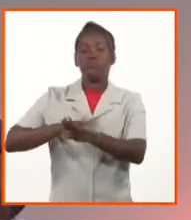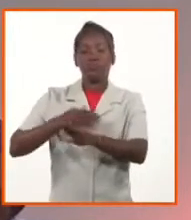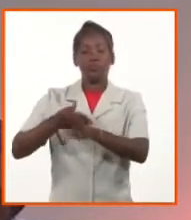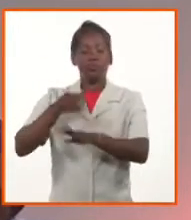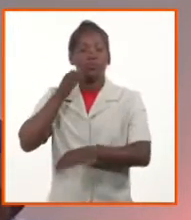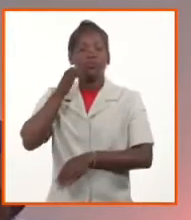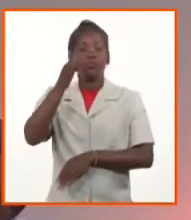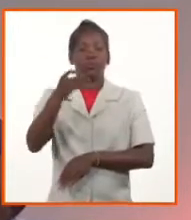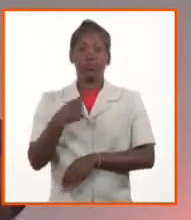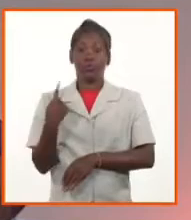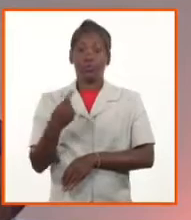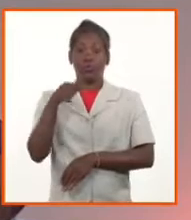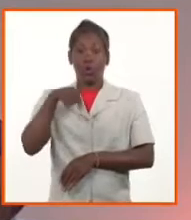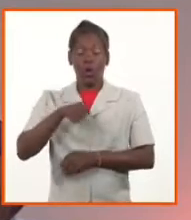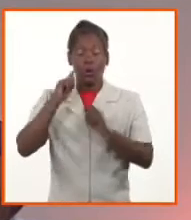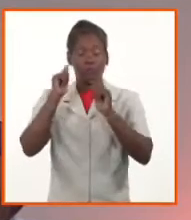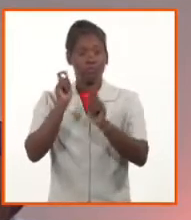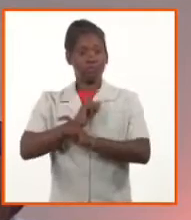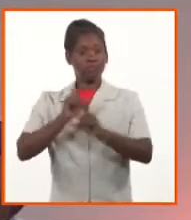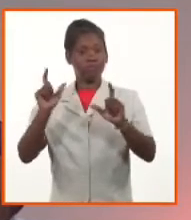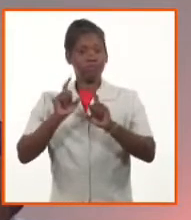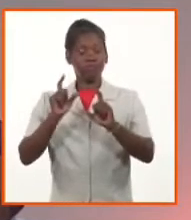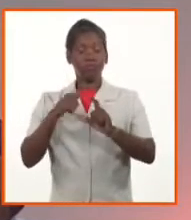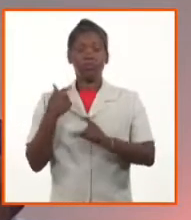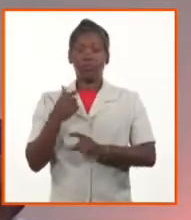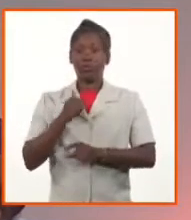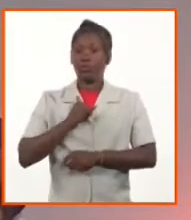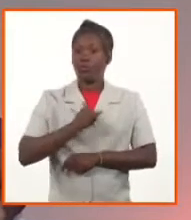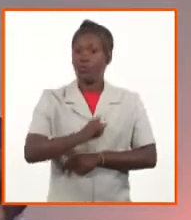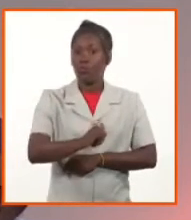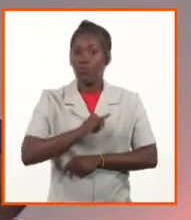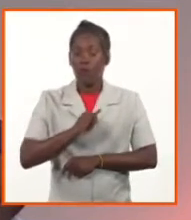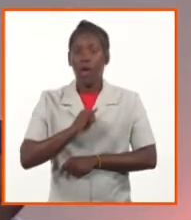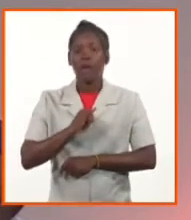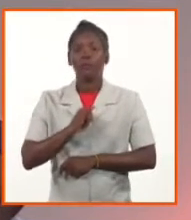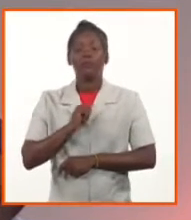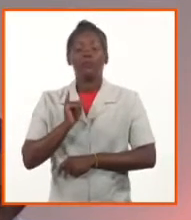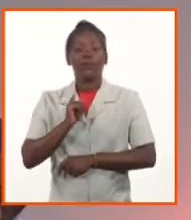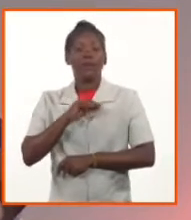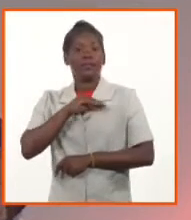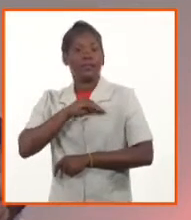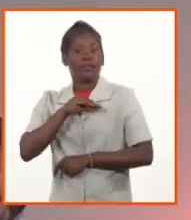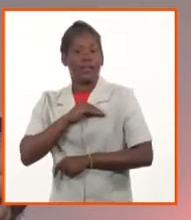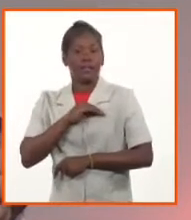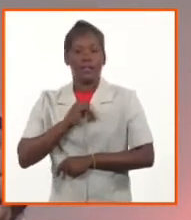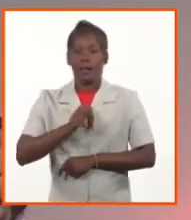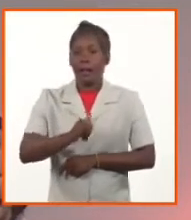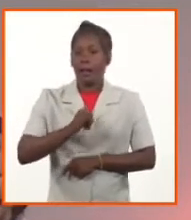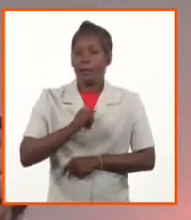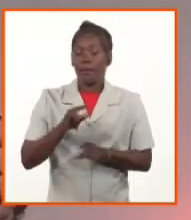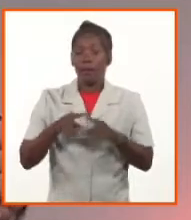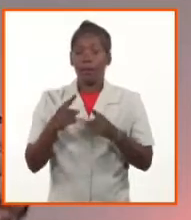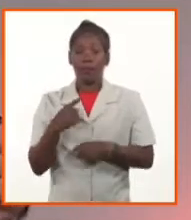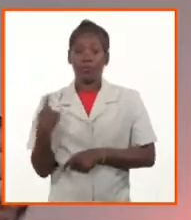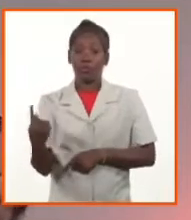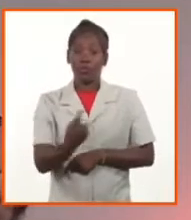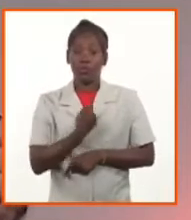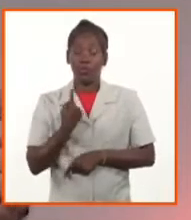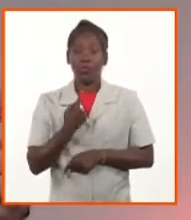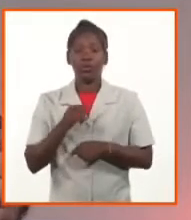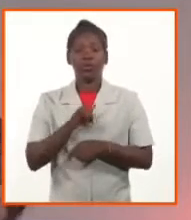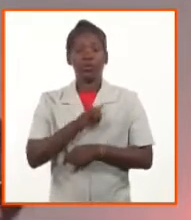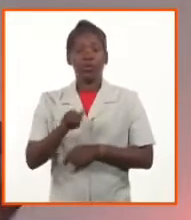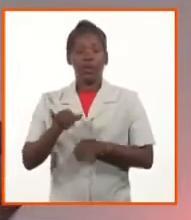simbolizan eso a lo cual nosotros aspiramos en todo momento, que es una hermandad real, hacer una familia grande a lo largo de toda Cuba, que nos ayudemos,